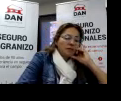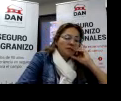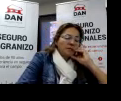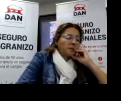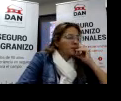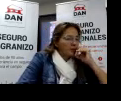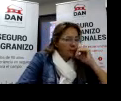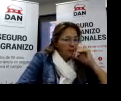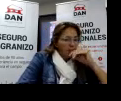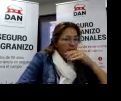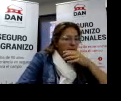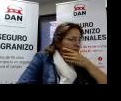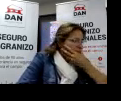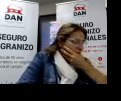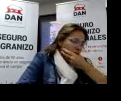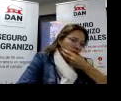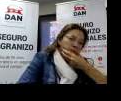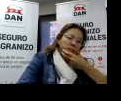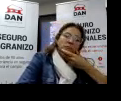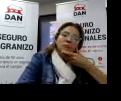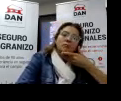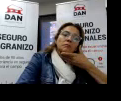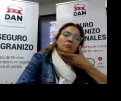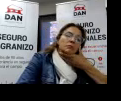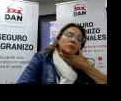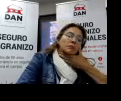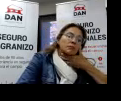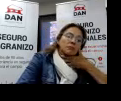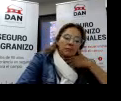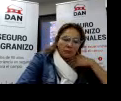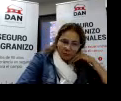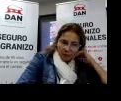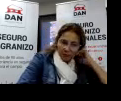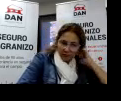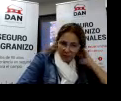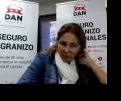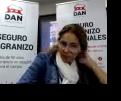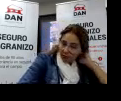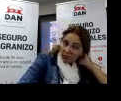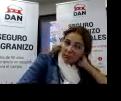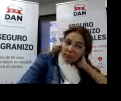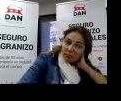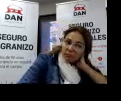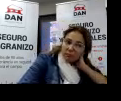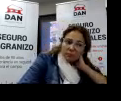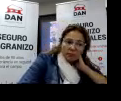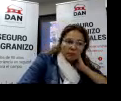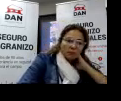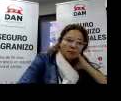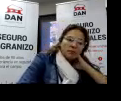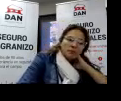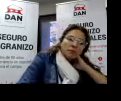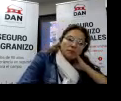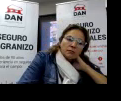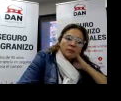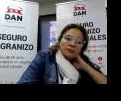una situación algo más húmeda, como vimos en el mapa anterior, y con características de temperatura levemente por encima de lo normal, lo